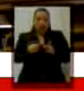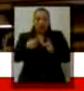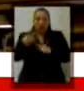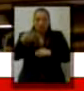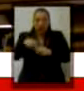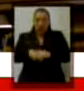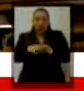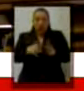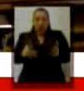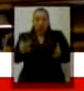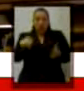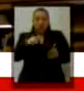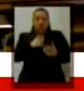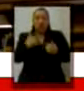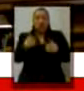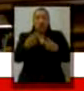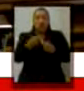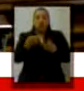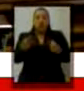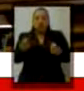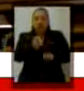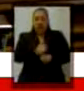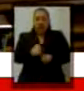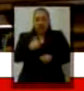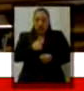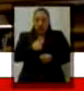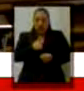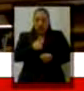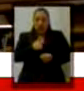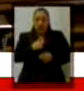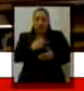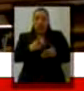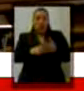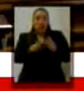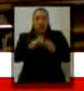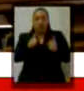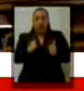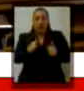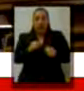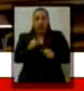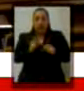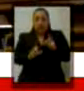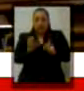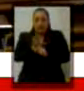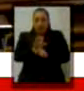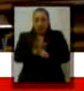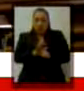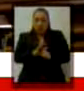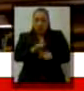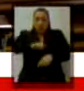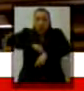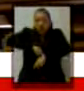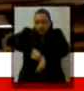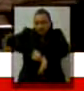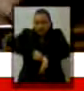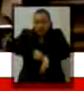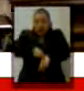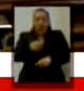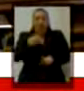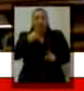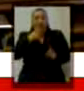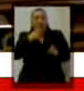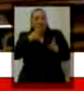rubro tenemos pues una serie de actitudes, gestos inadecuados de parte del agresor, pellizcones,